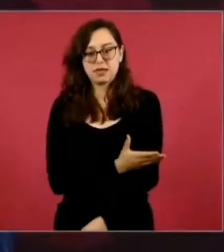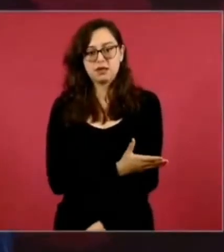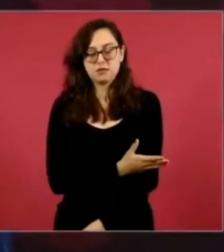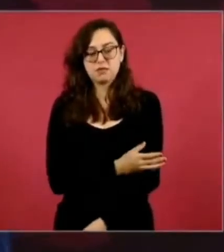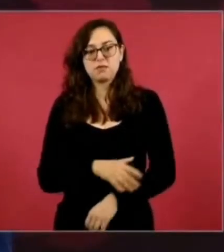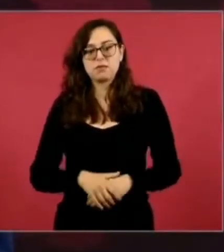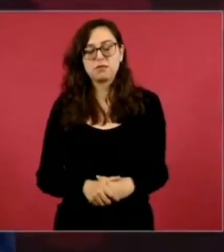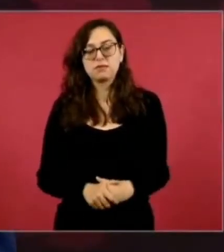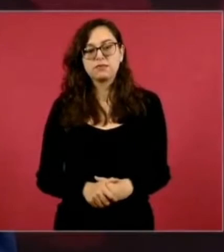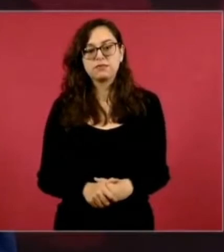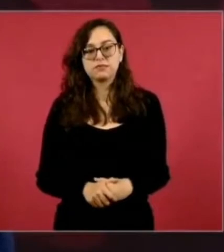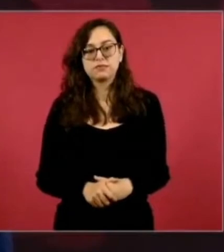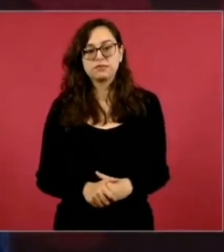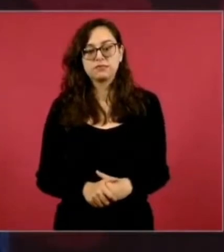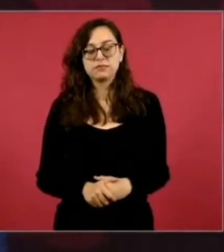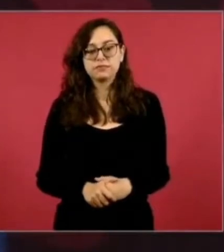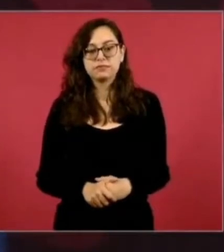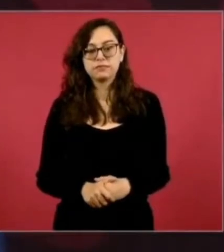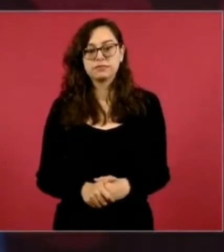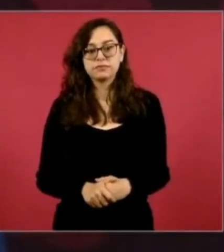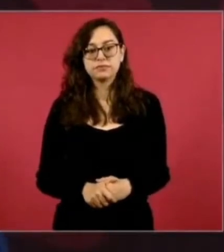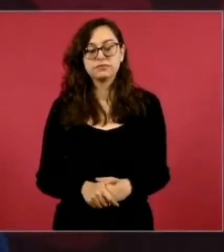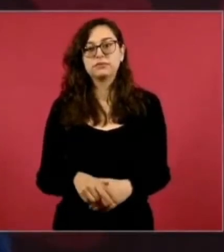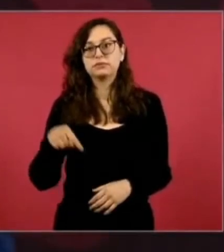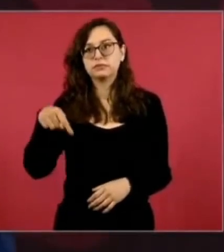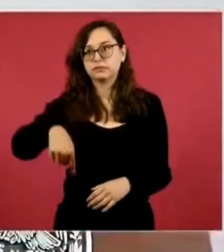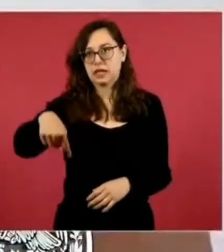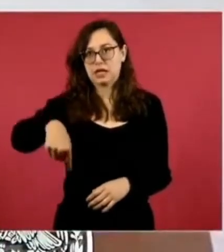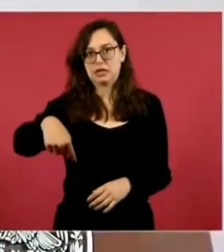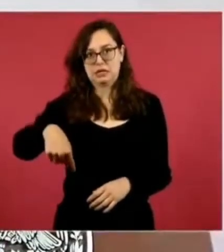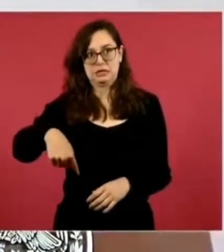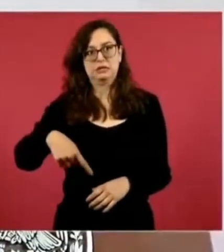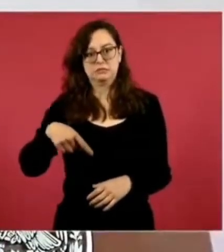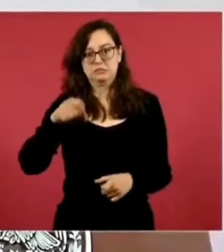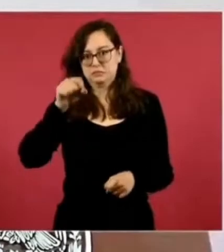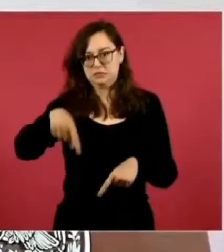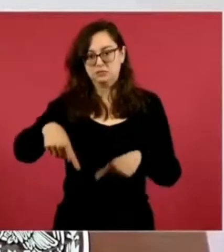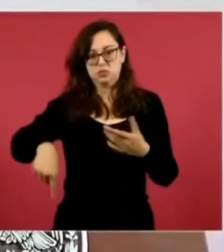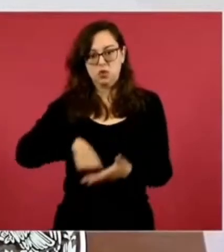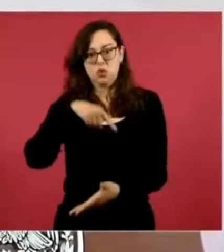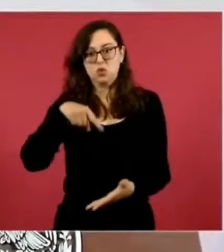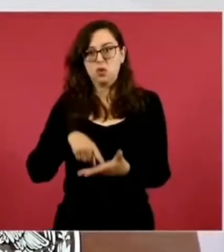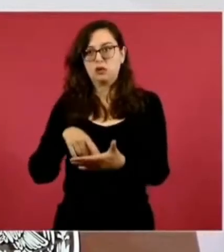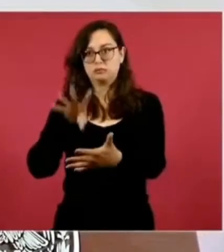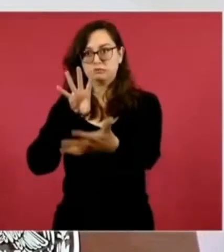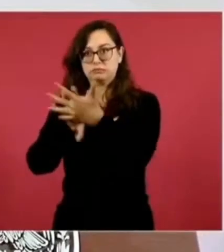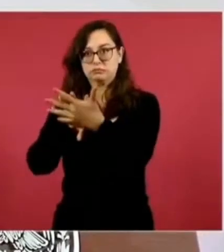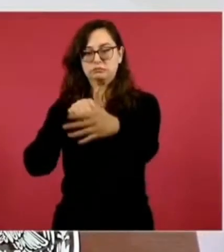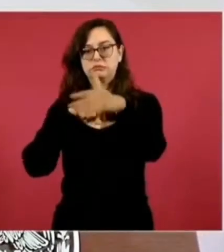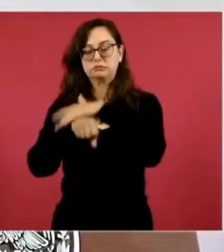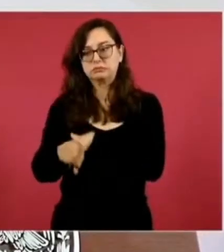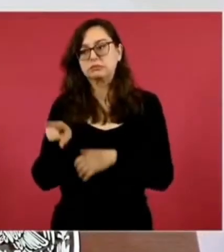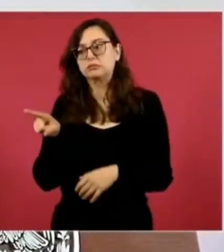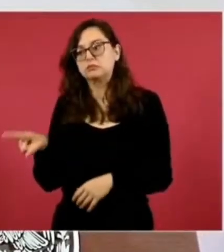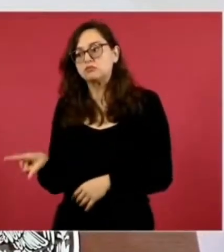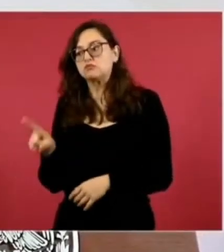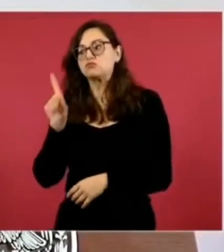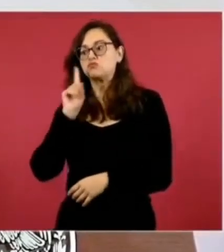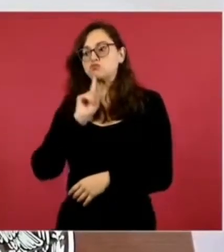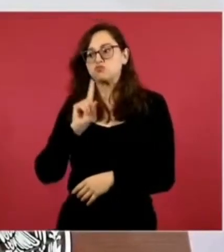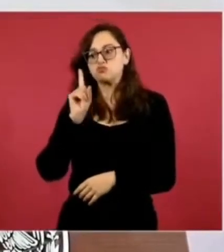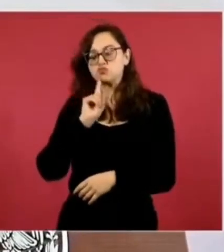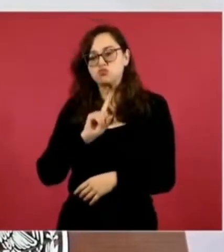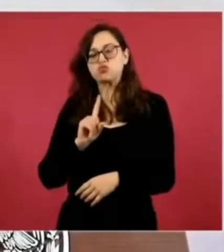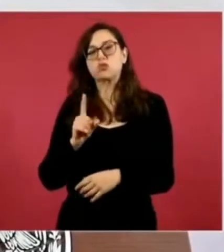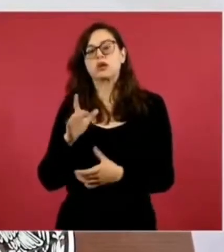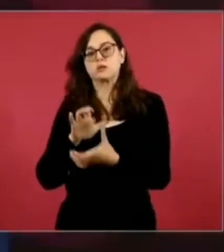cuando estaba el presidente detenido aquí en la Intendencia, a ver a Wilson con las hermanas del